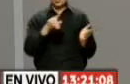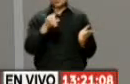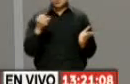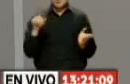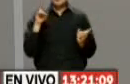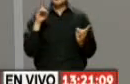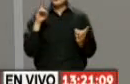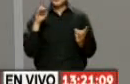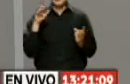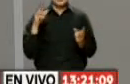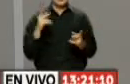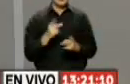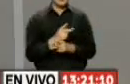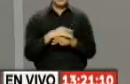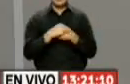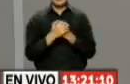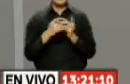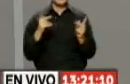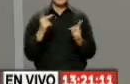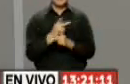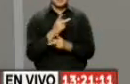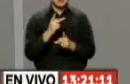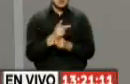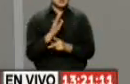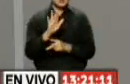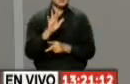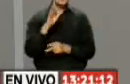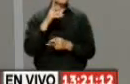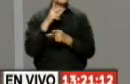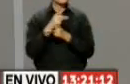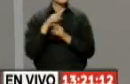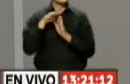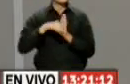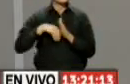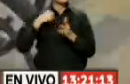una campaña que pretende reducir el índice de accidentes de tránsito.